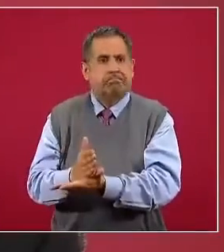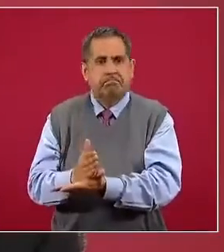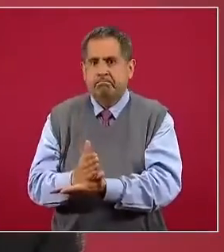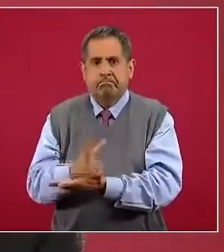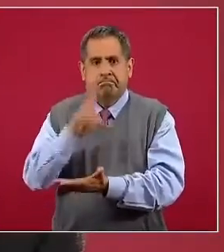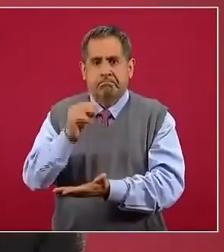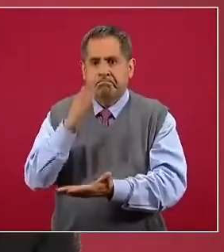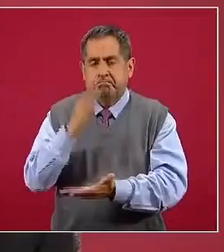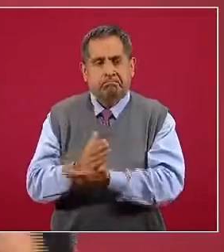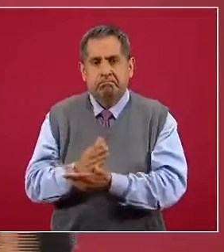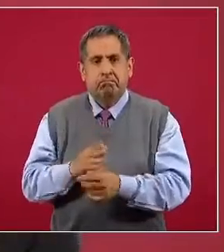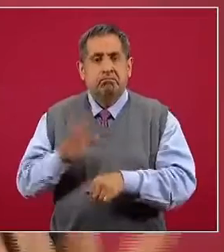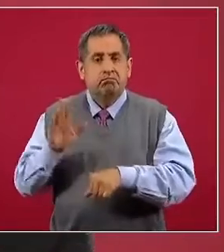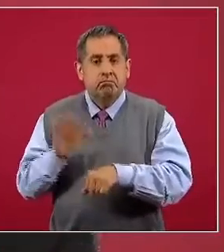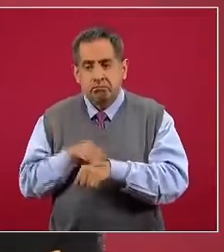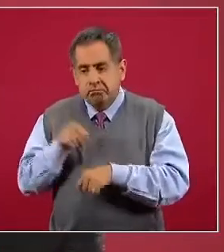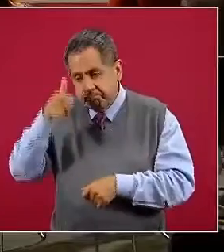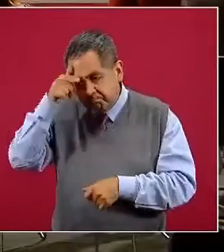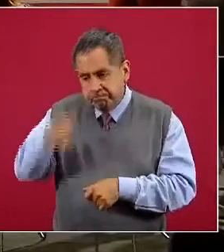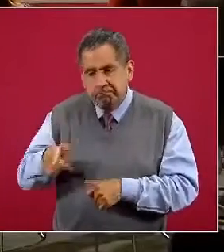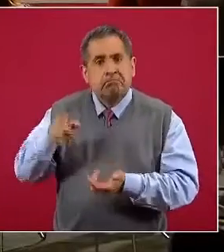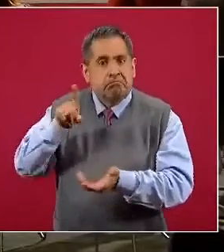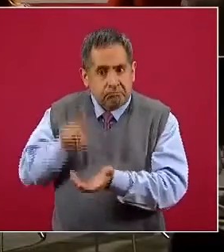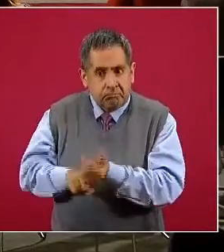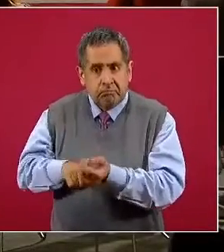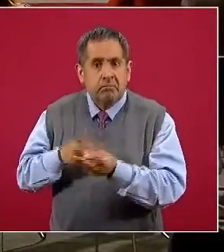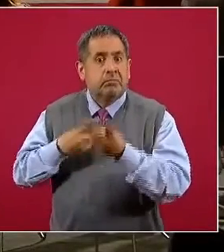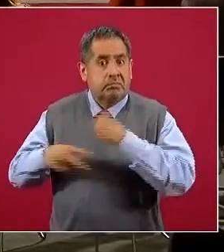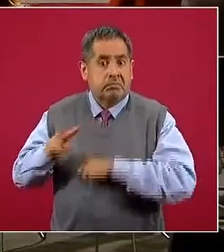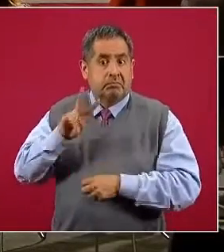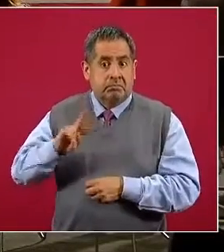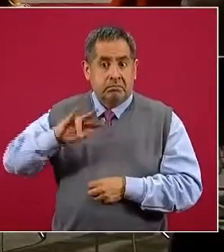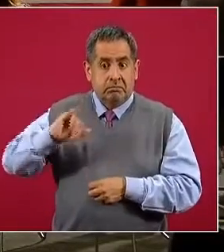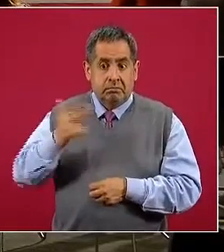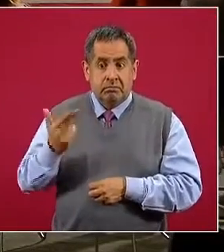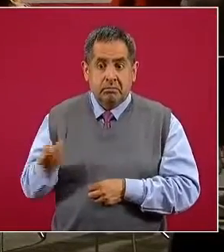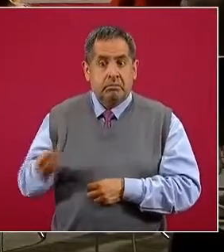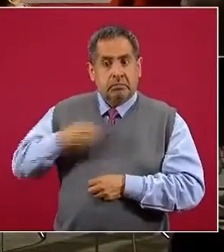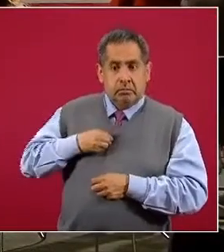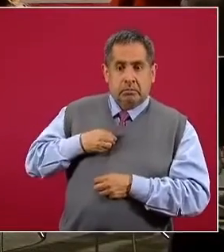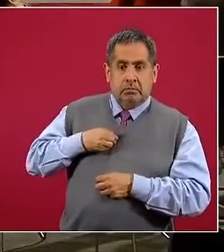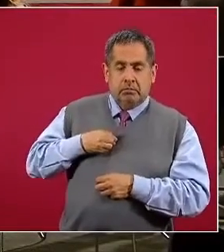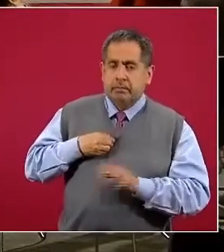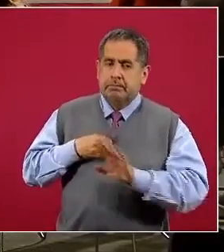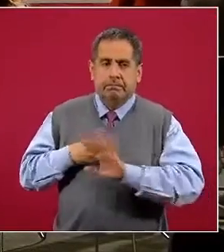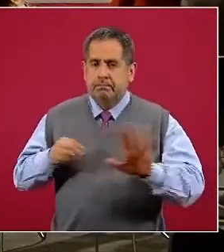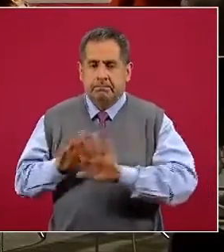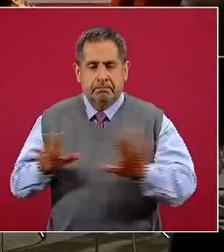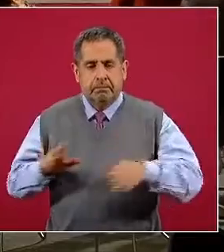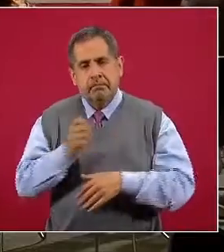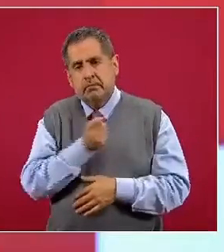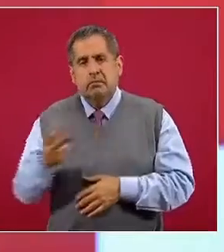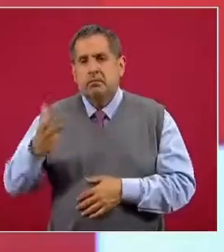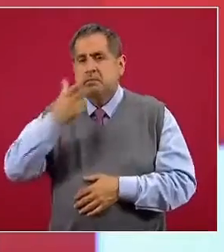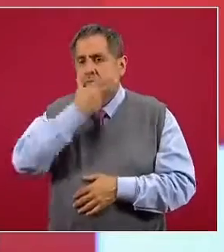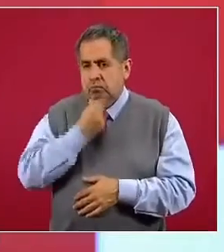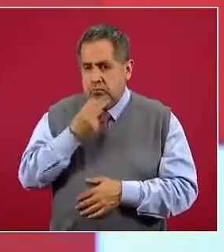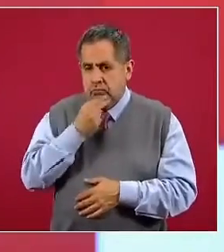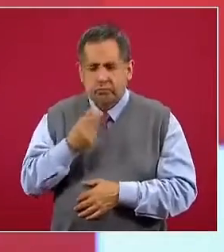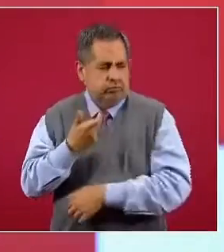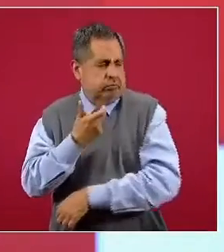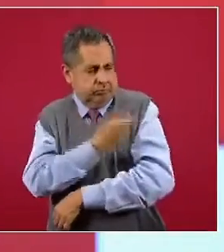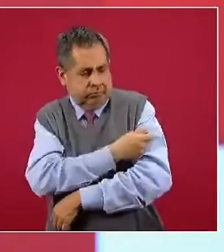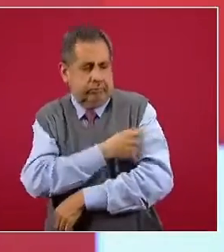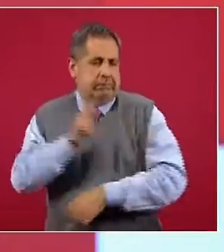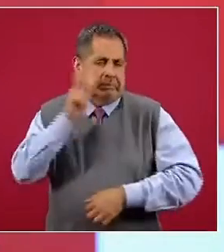por razones éticas cuando se observó que era mayor el riesgo de infección por VIH en hombres que usaron esta vacuna,